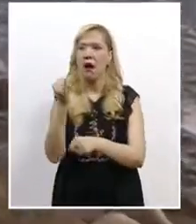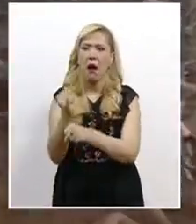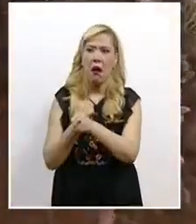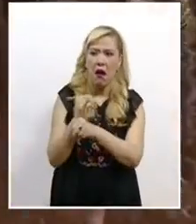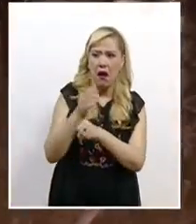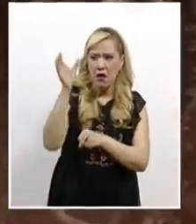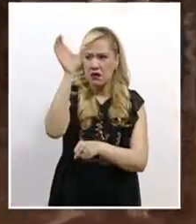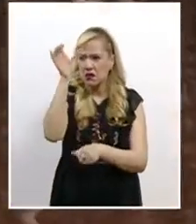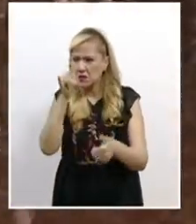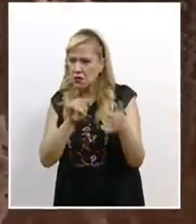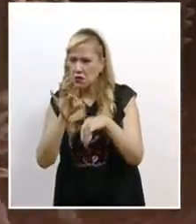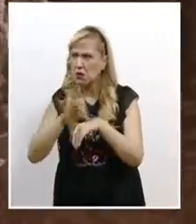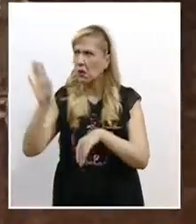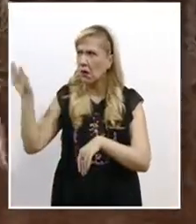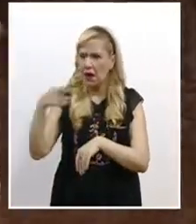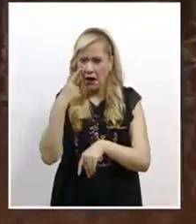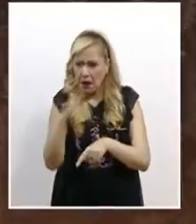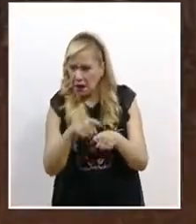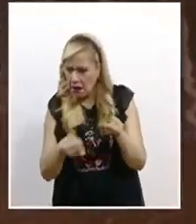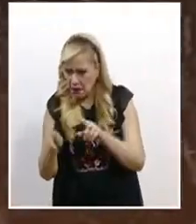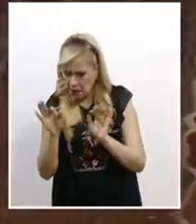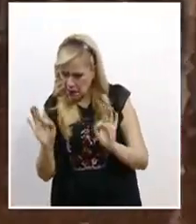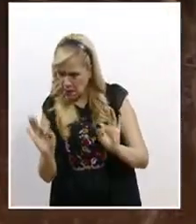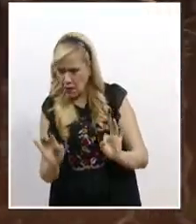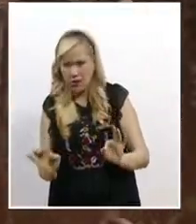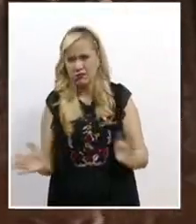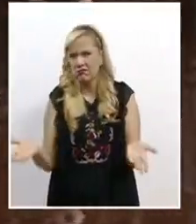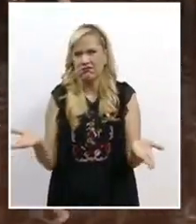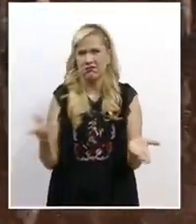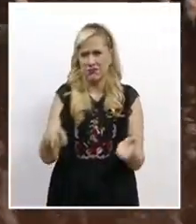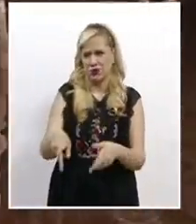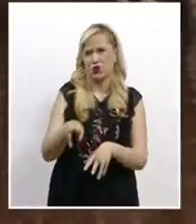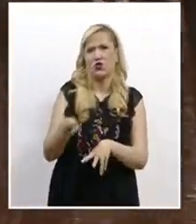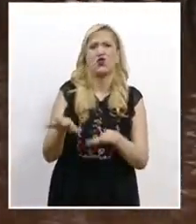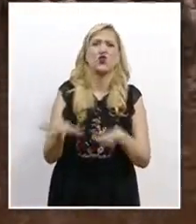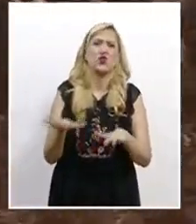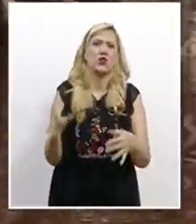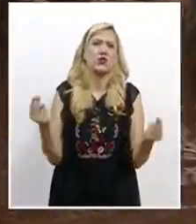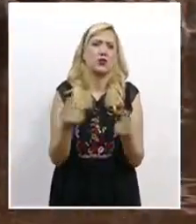que un determinado ecosistema no brinde un servicio ambiental.